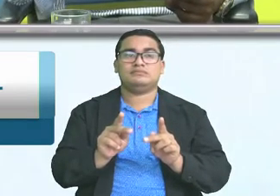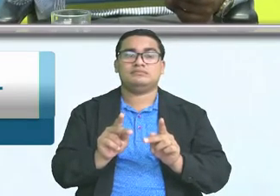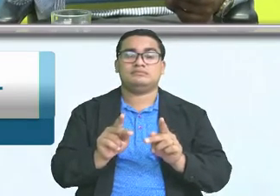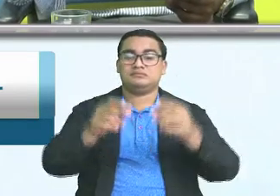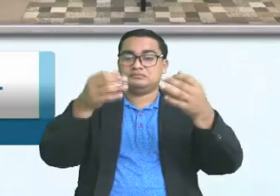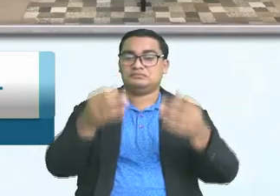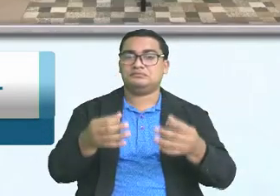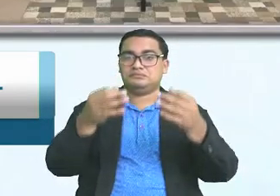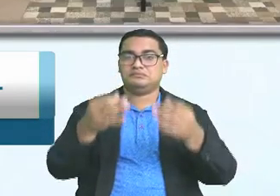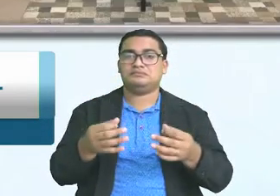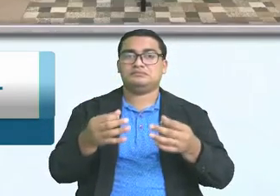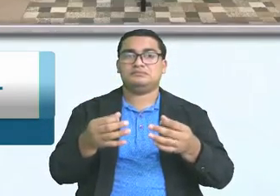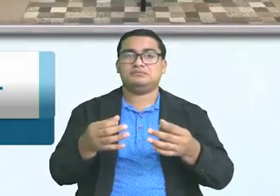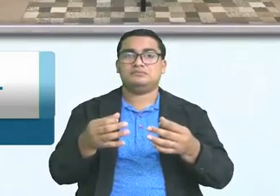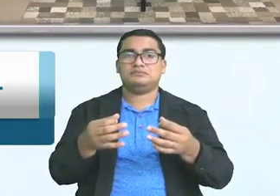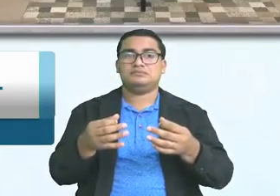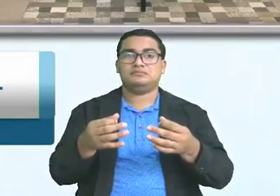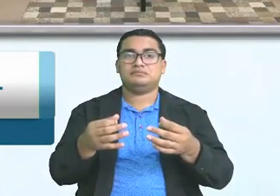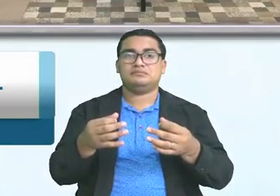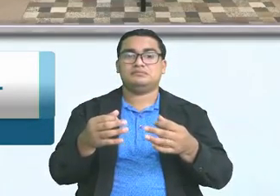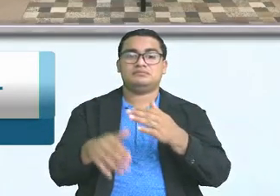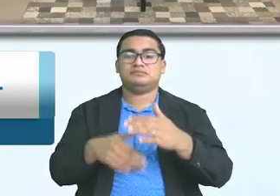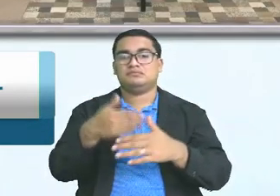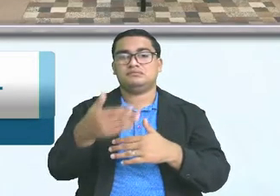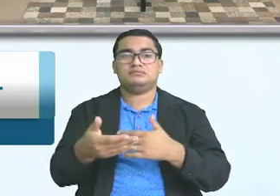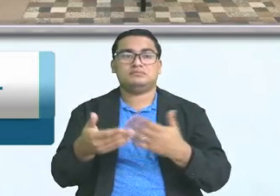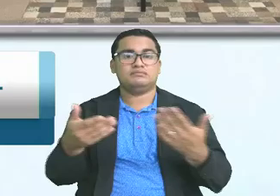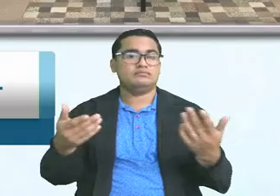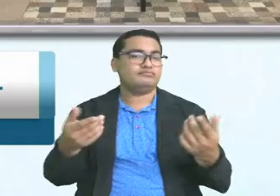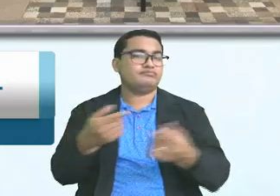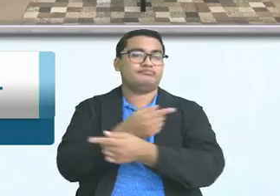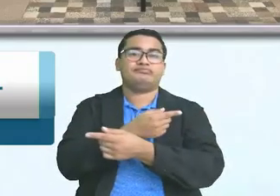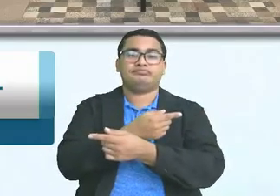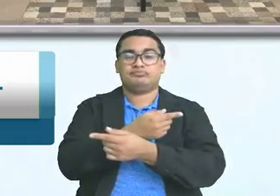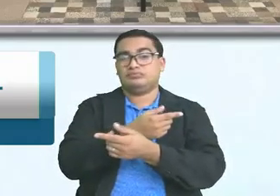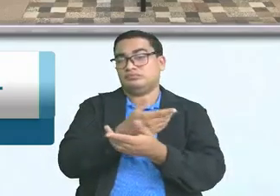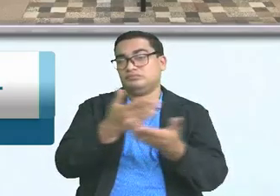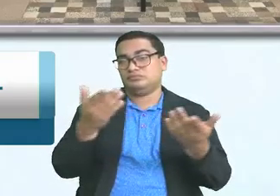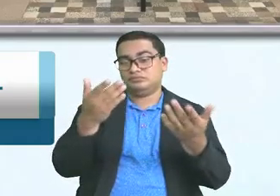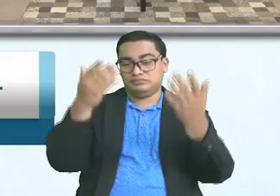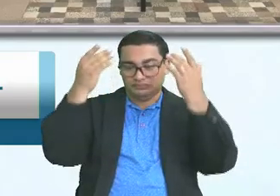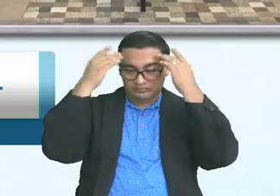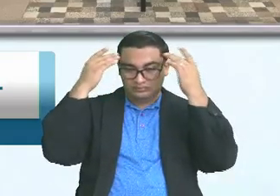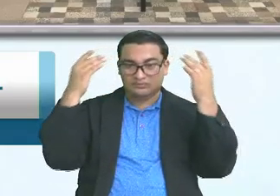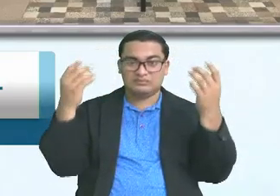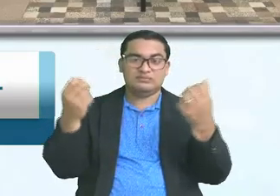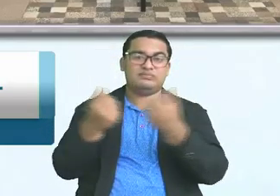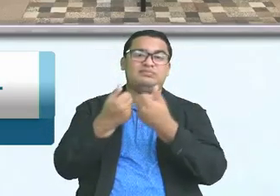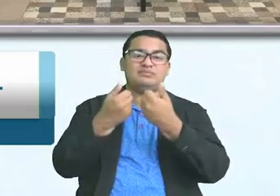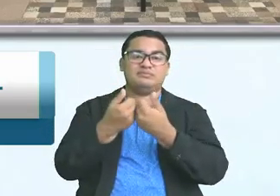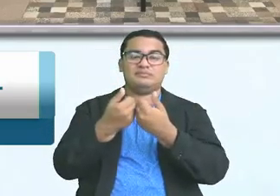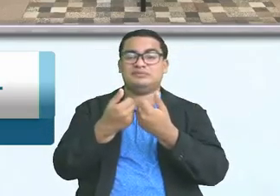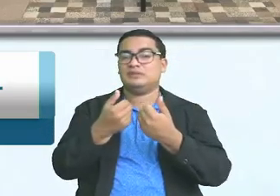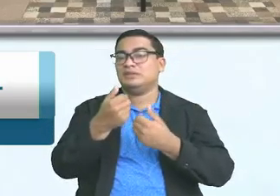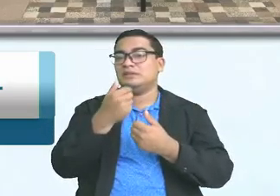bien y boom, viene el derrame o el accidente cerebrovascular isquémico?